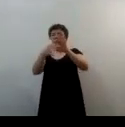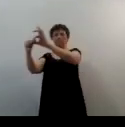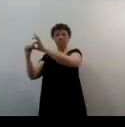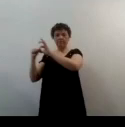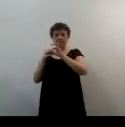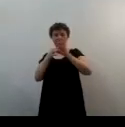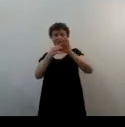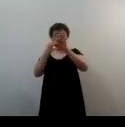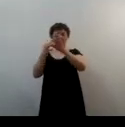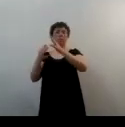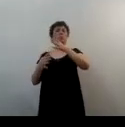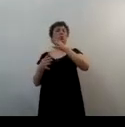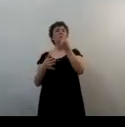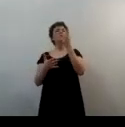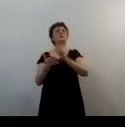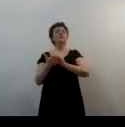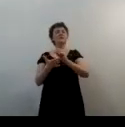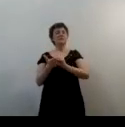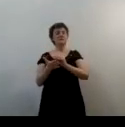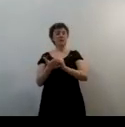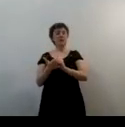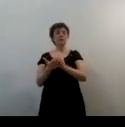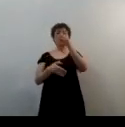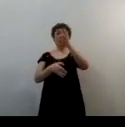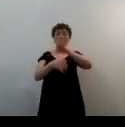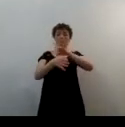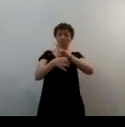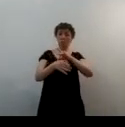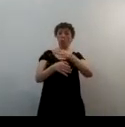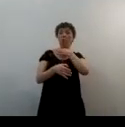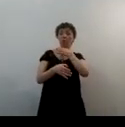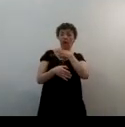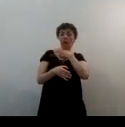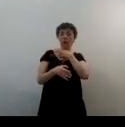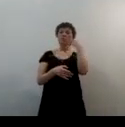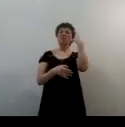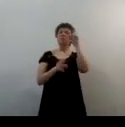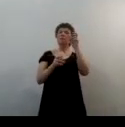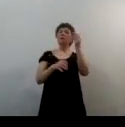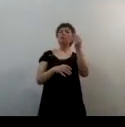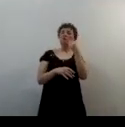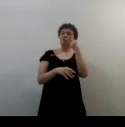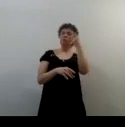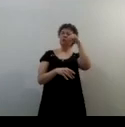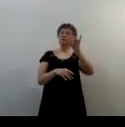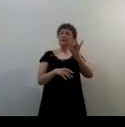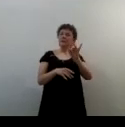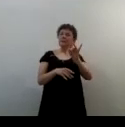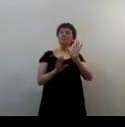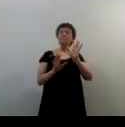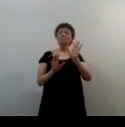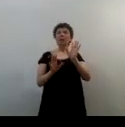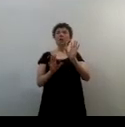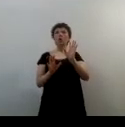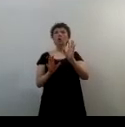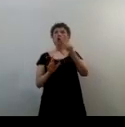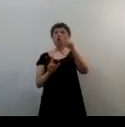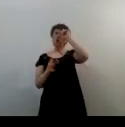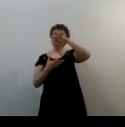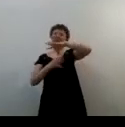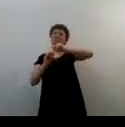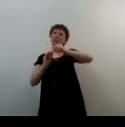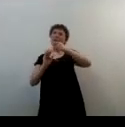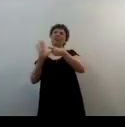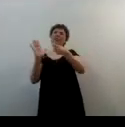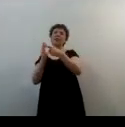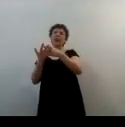Porque muchas veces un médico, un endocrino, obviamente sabe de nutrición, pero no te sabe adaptar la dieta al detalle.